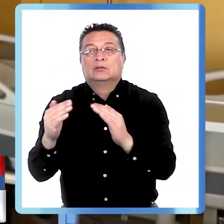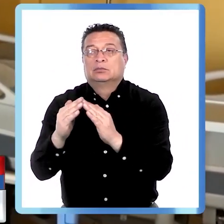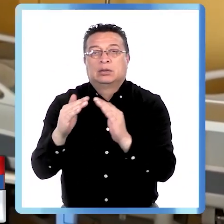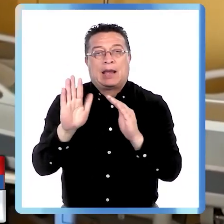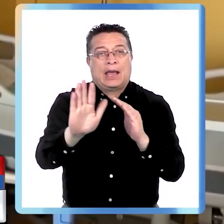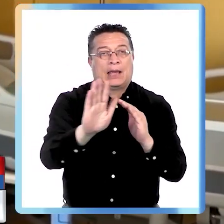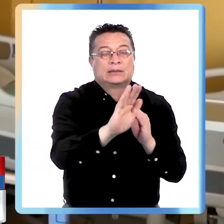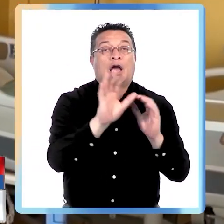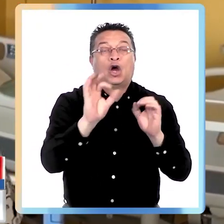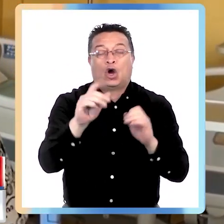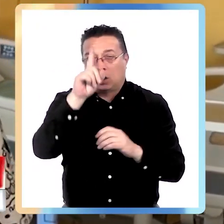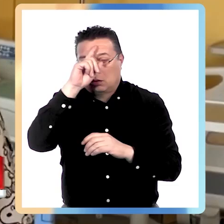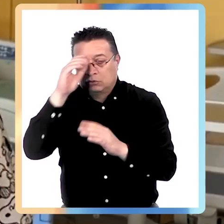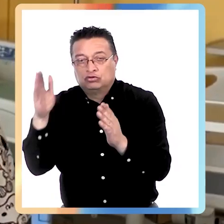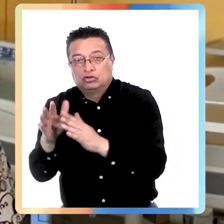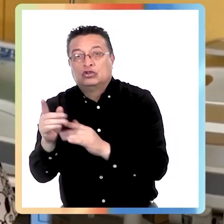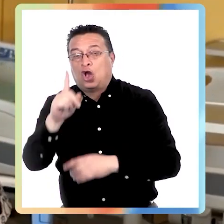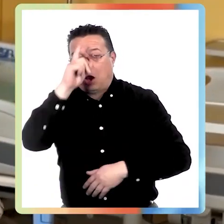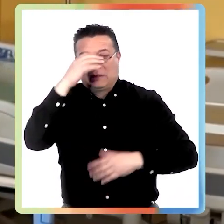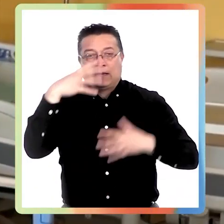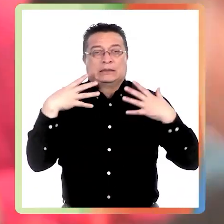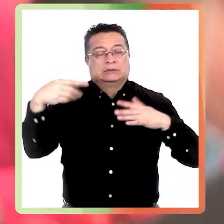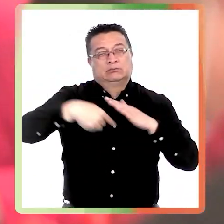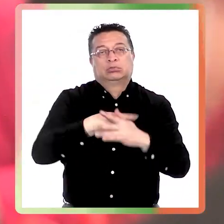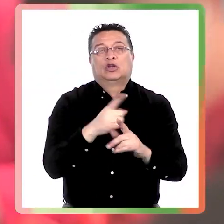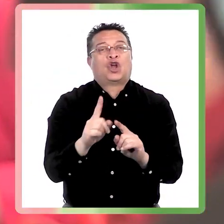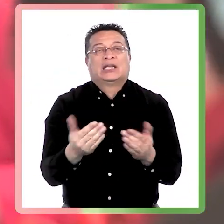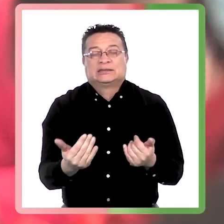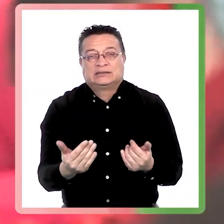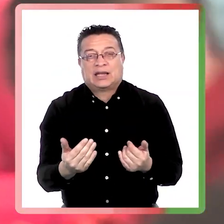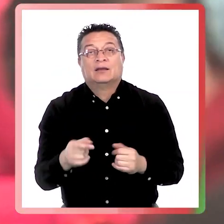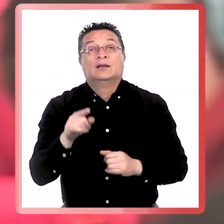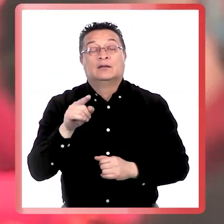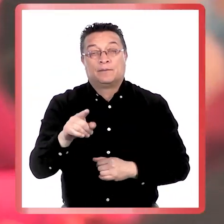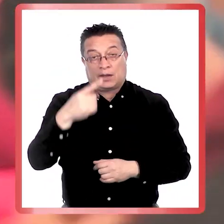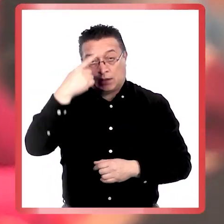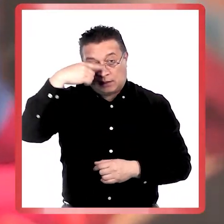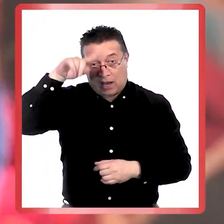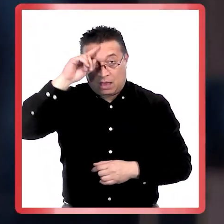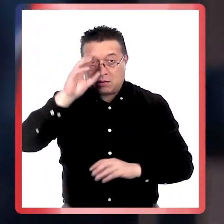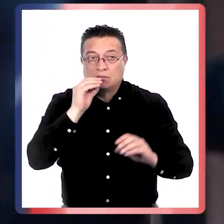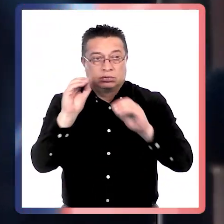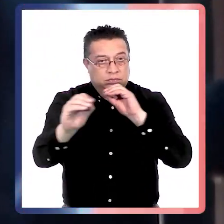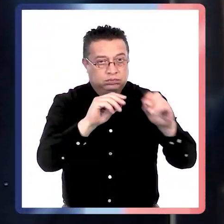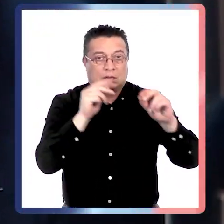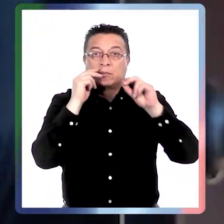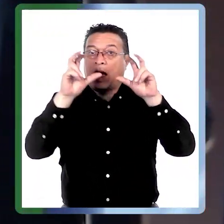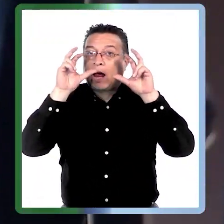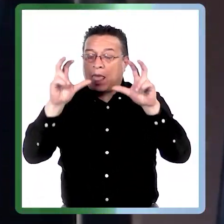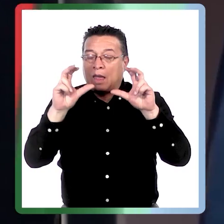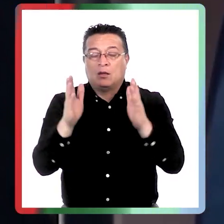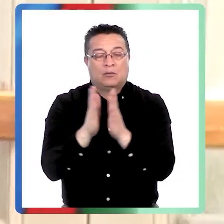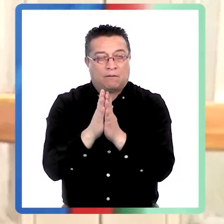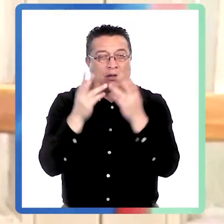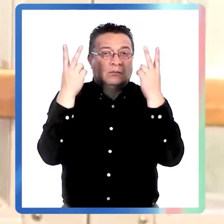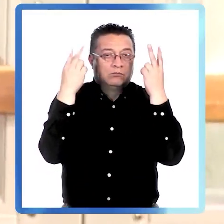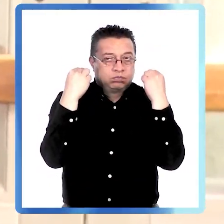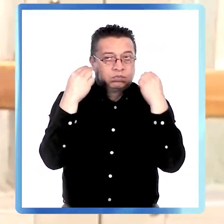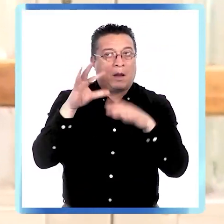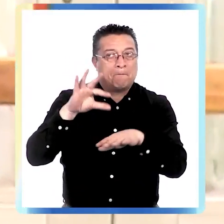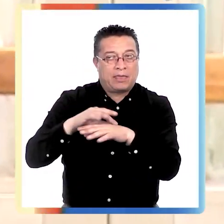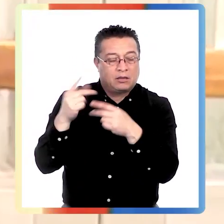forma ambulatoria, en domicilio, y no requieran hospitalización. La comunidad de Calama está llamada a mantenerse alerta y seguir